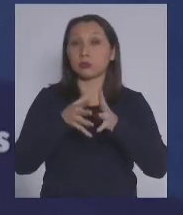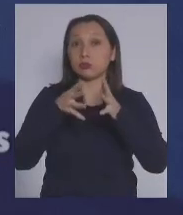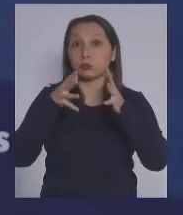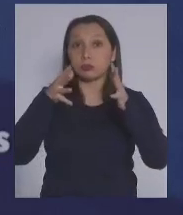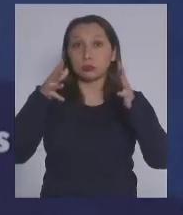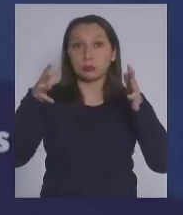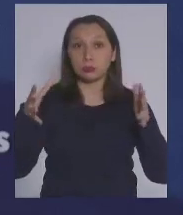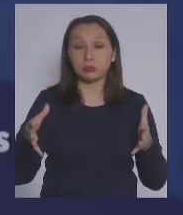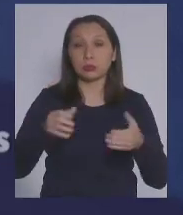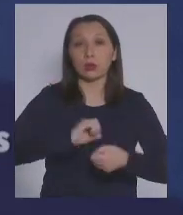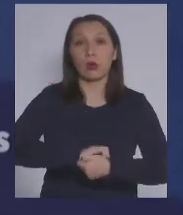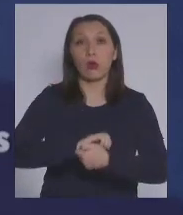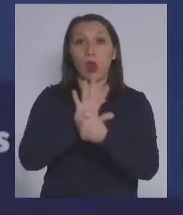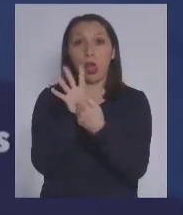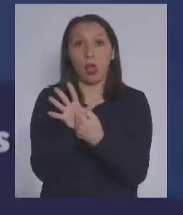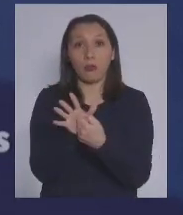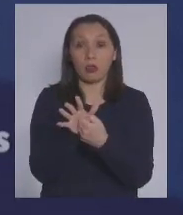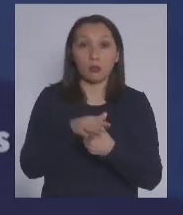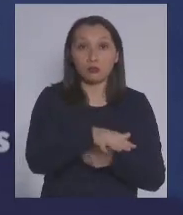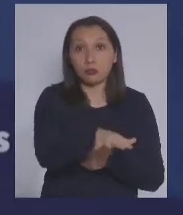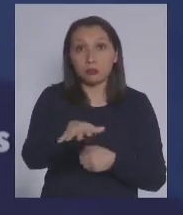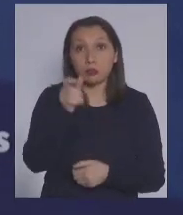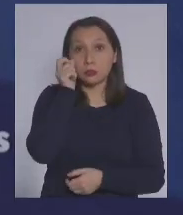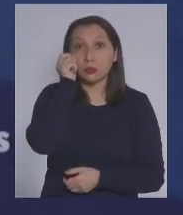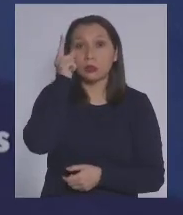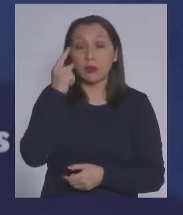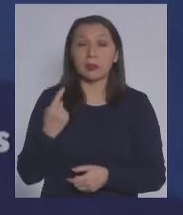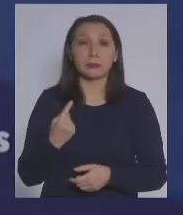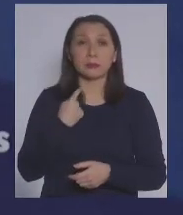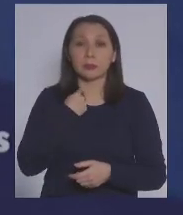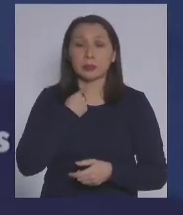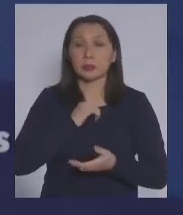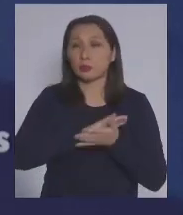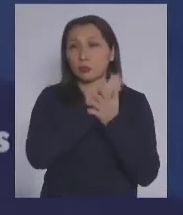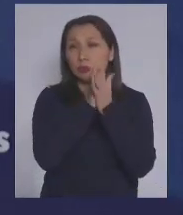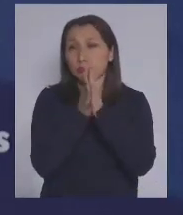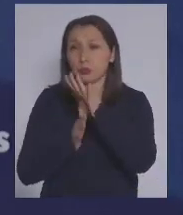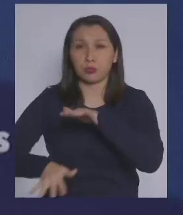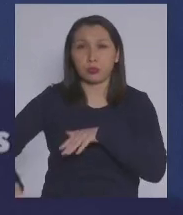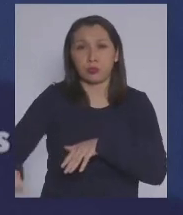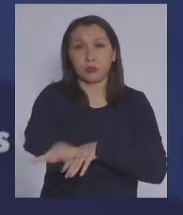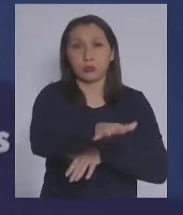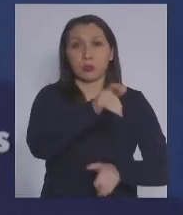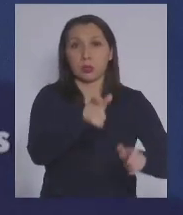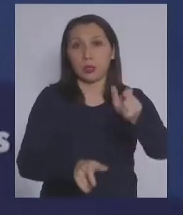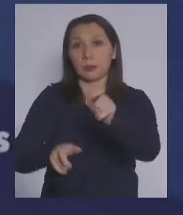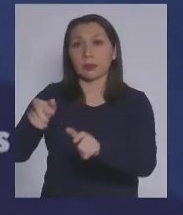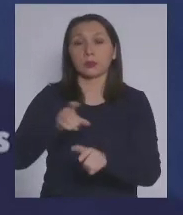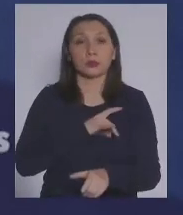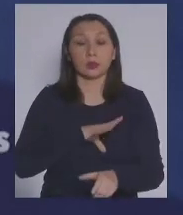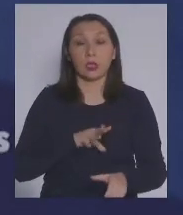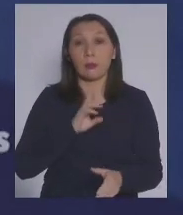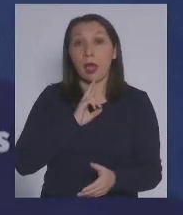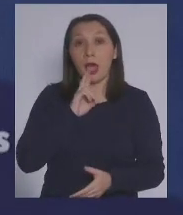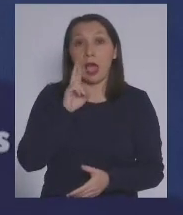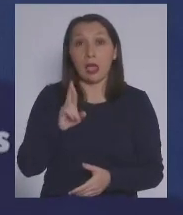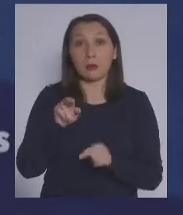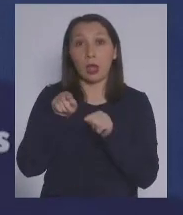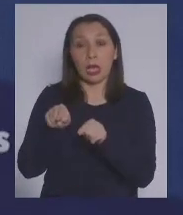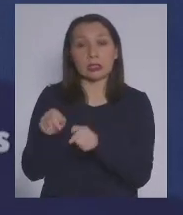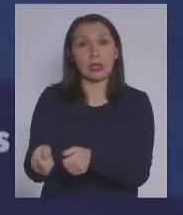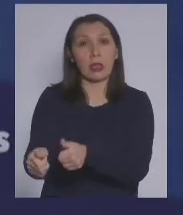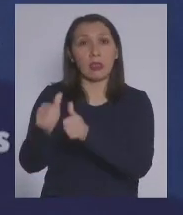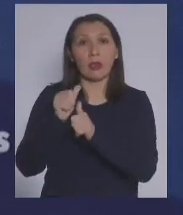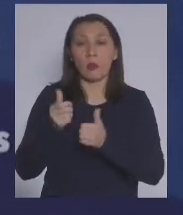el coronavirus como todos saben ataca a toda la población chilena para responder hasta a este